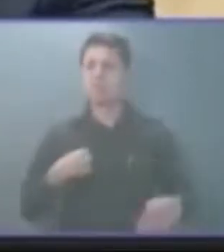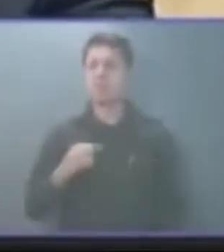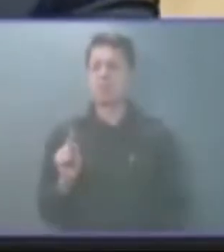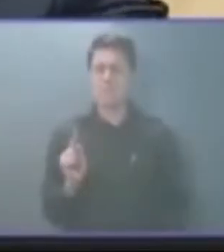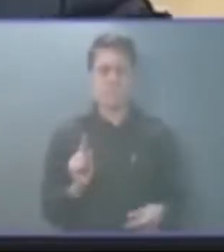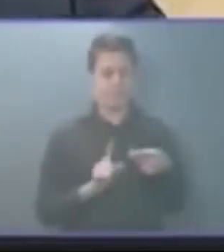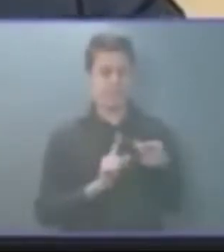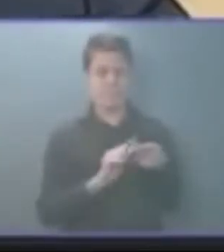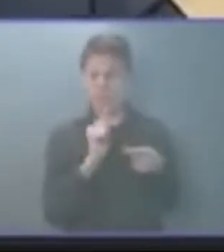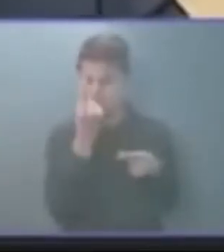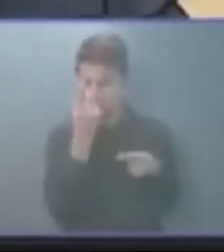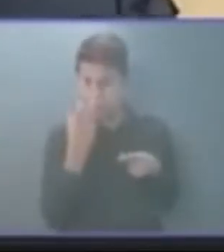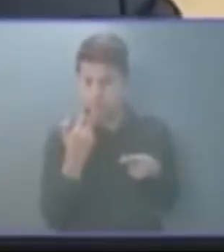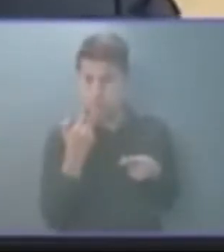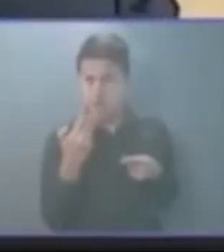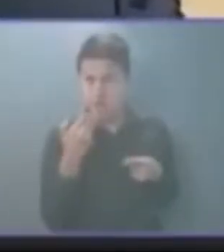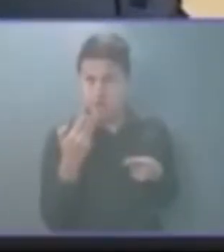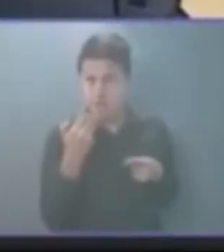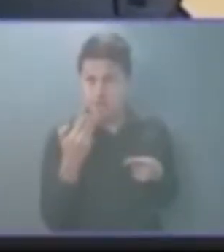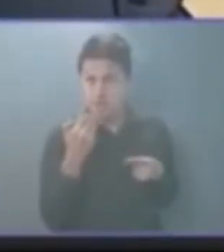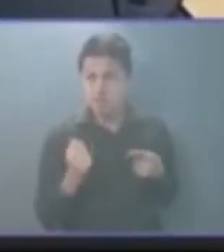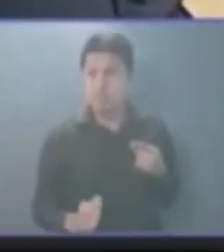Primero quiero aclarar